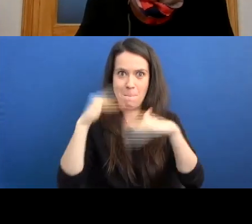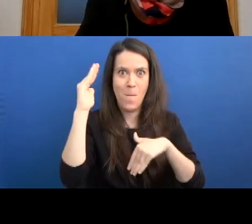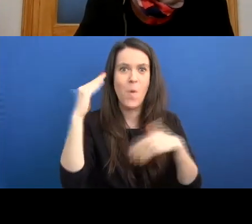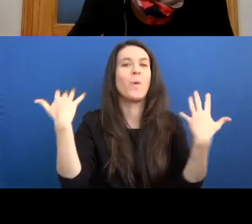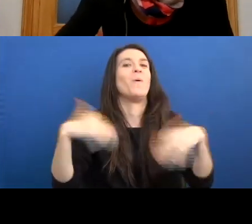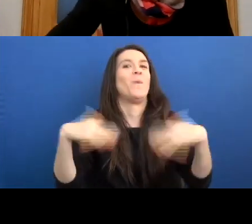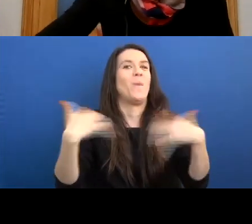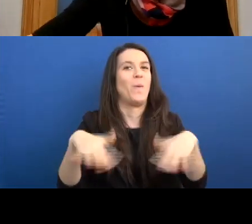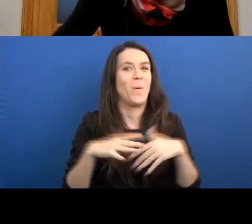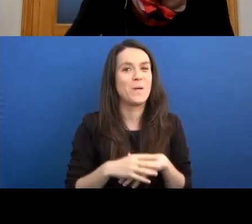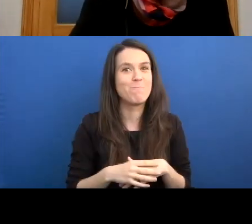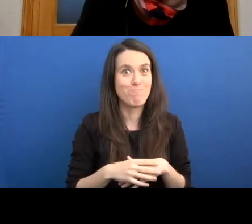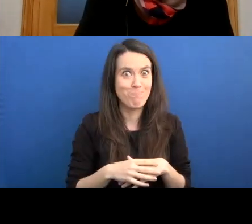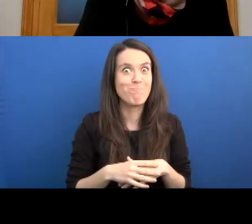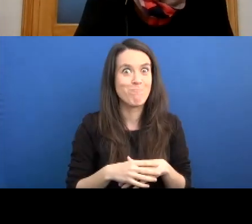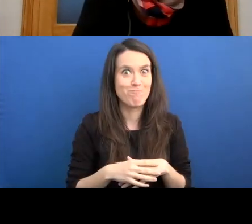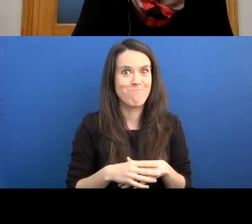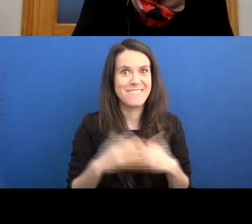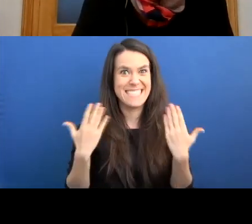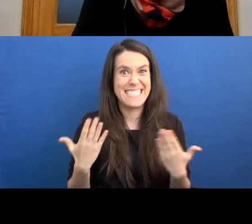Tenemos aproximadamente